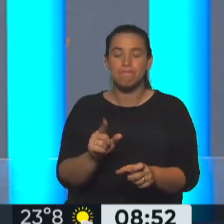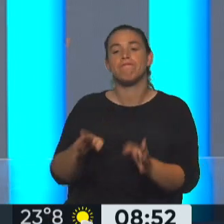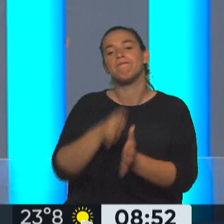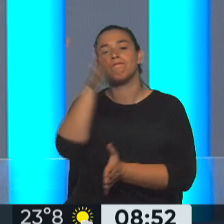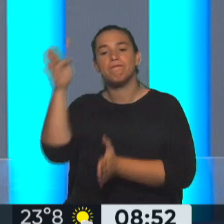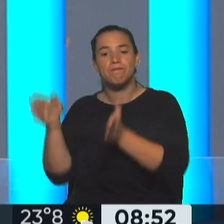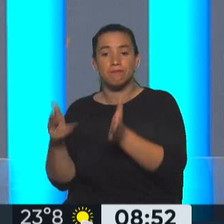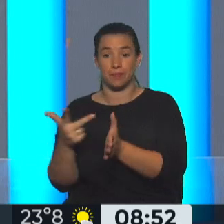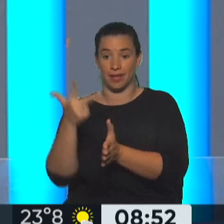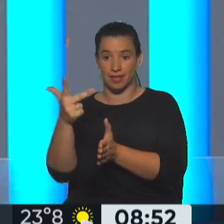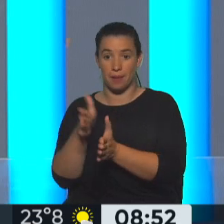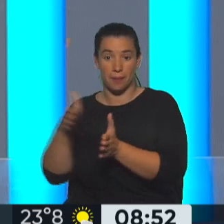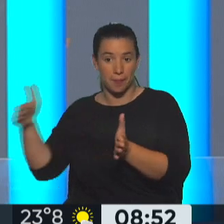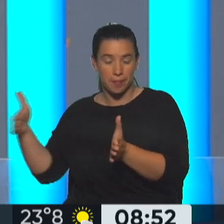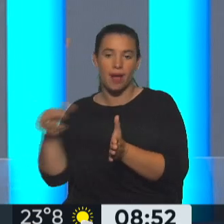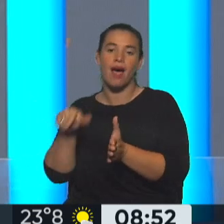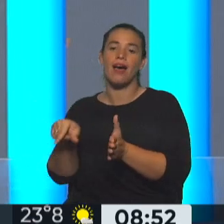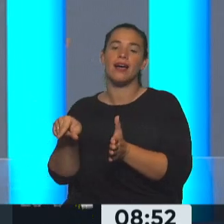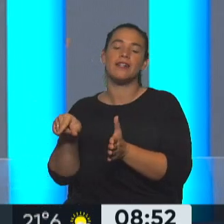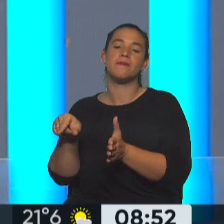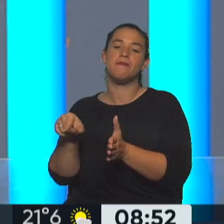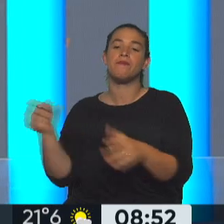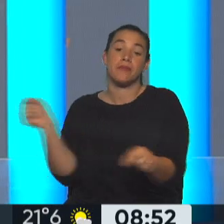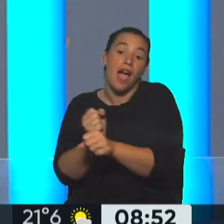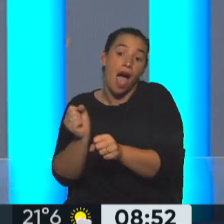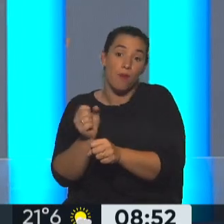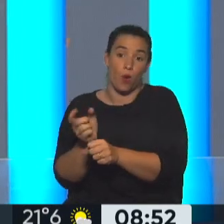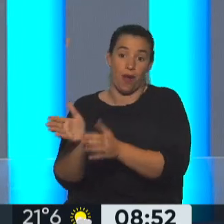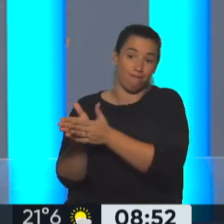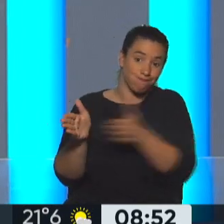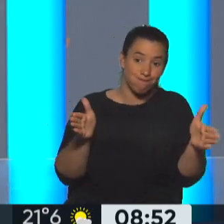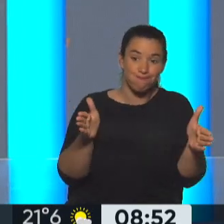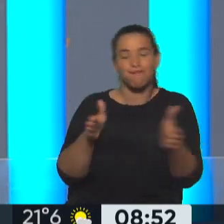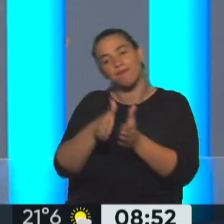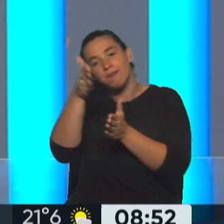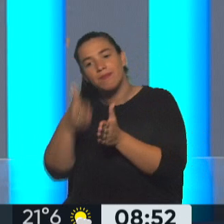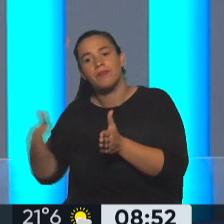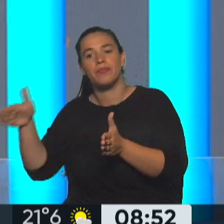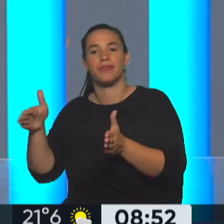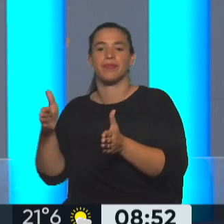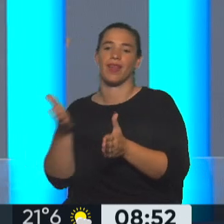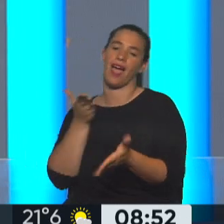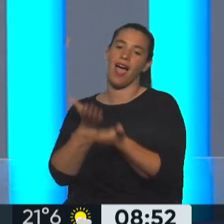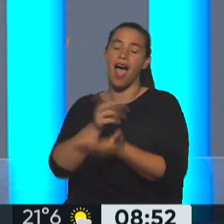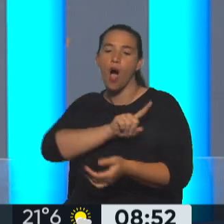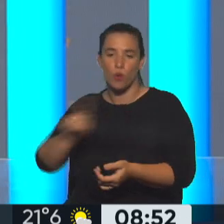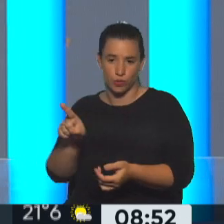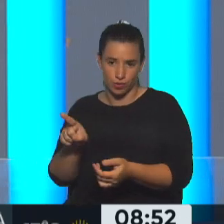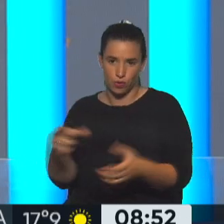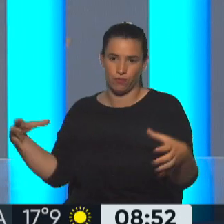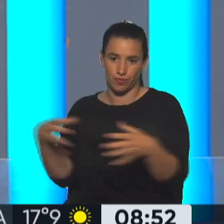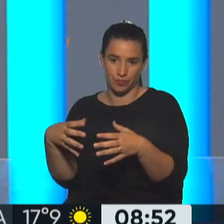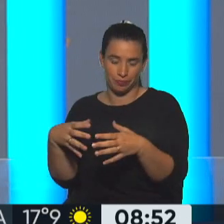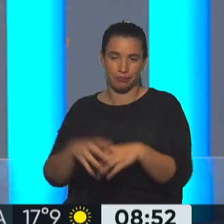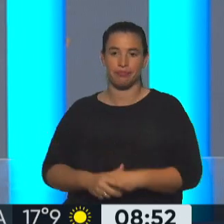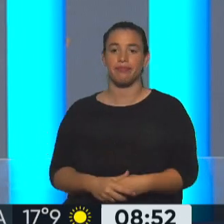ya mucho más lejana será, en caso de aprobarse en el recinto, será el tratamiento y la acusación ante el Senado Nacional.